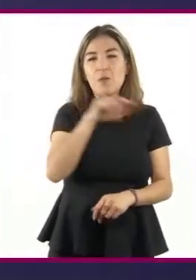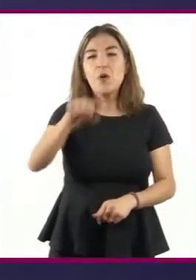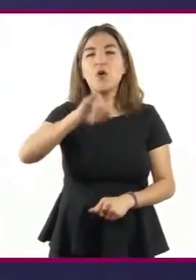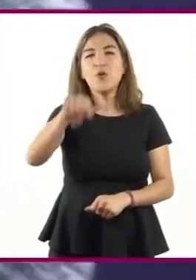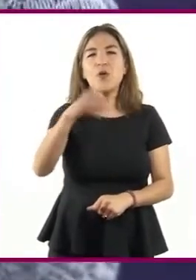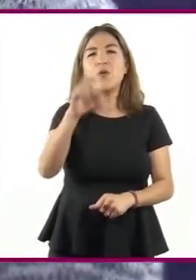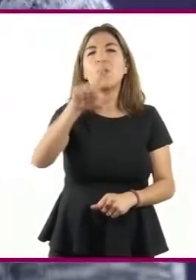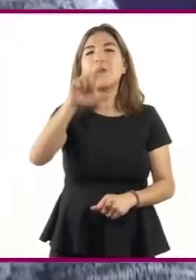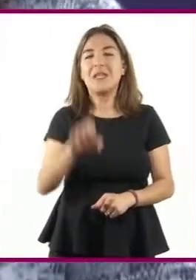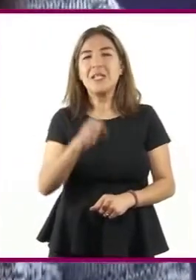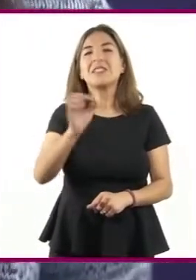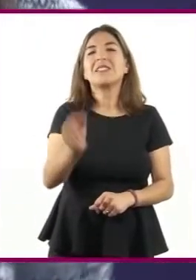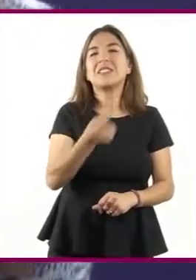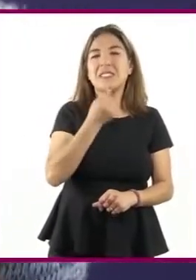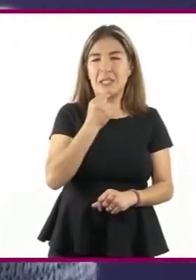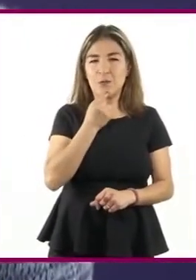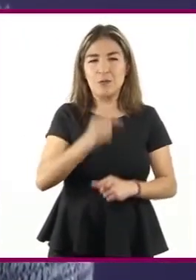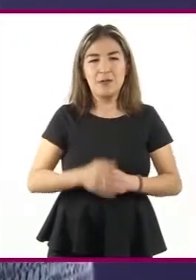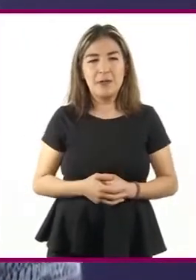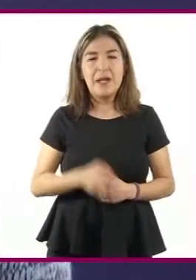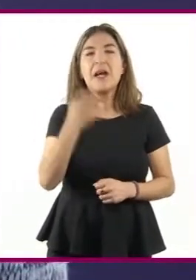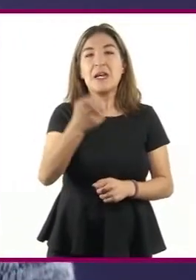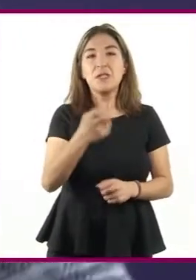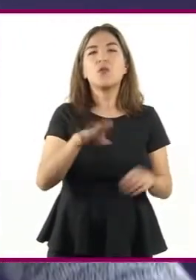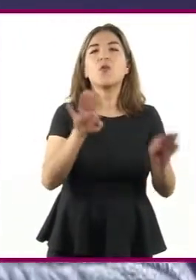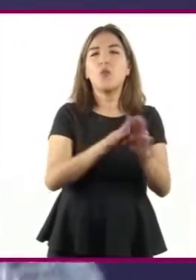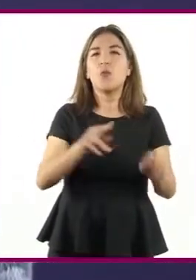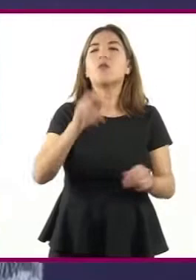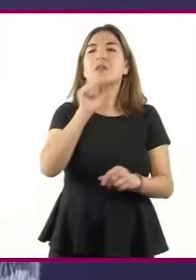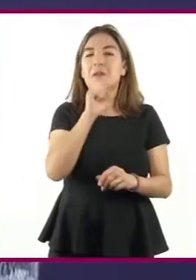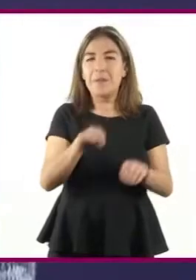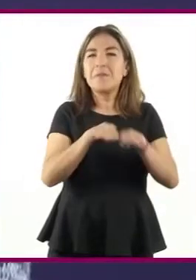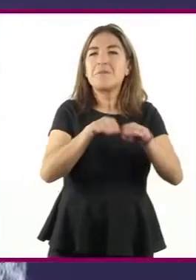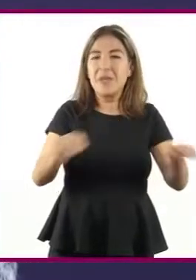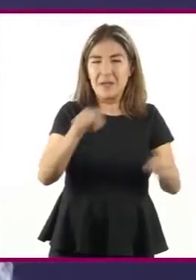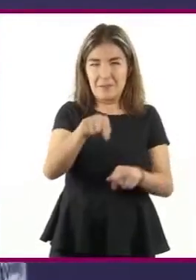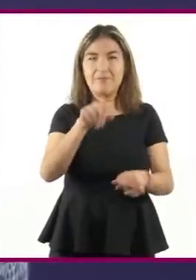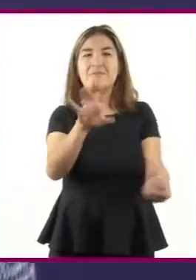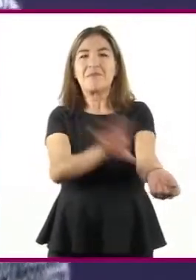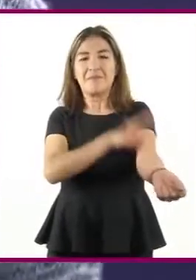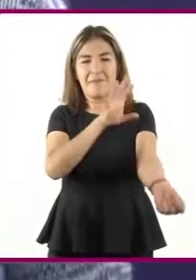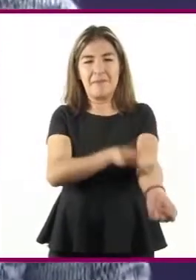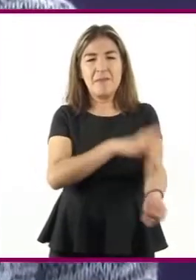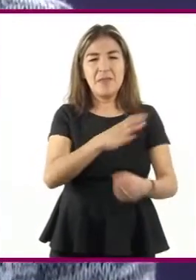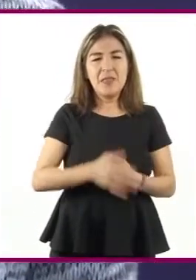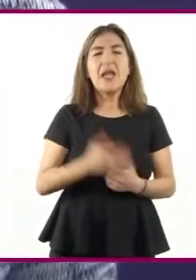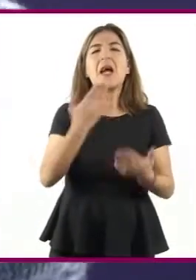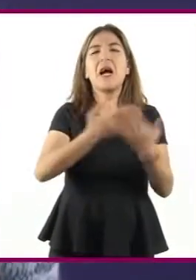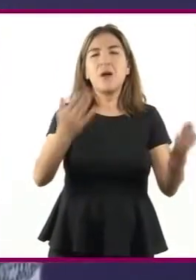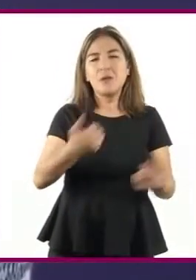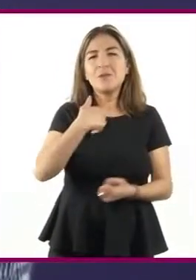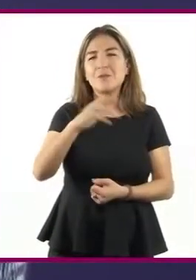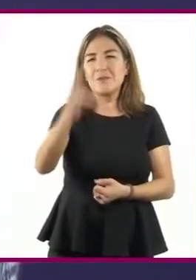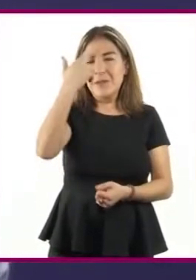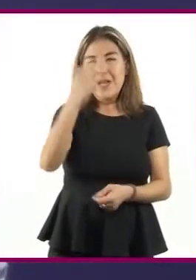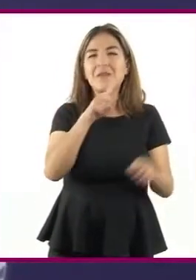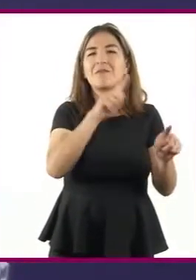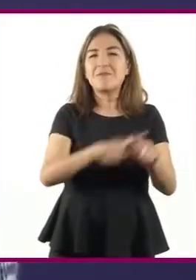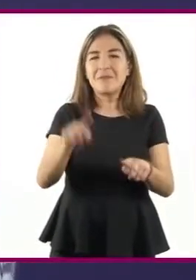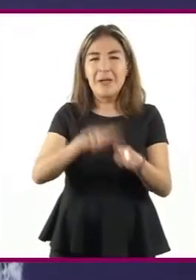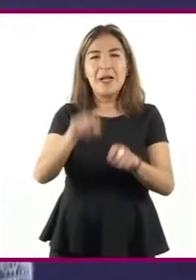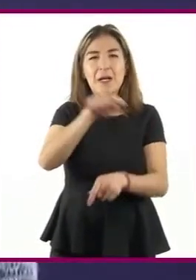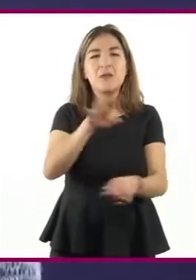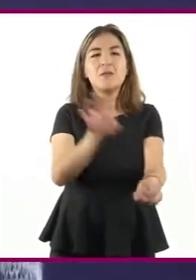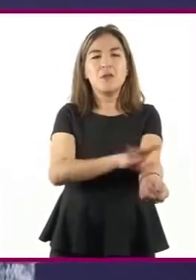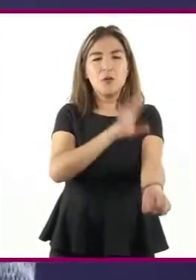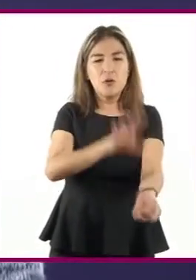segundo. Además, los joules también son la unidad en la que se mide la energía. Ahora estoy recordando que muchos aparatos eléctricos